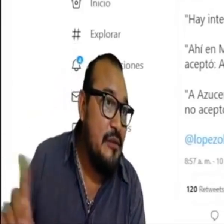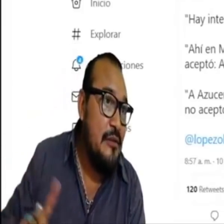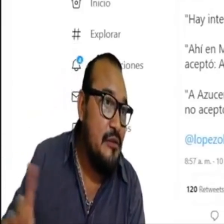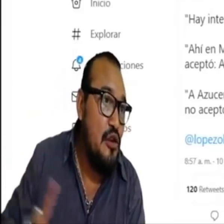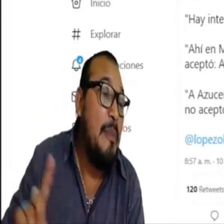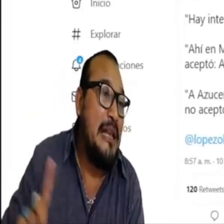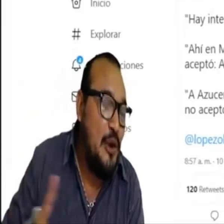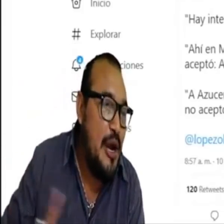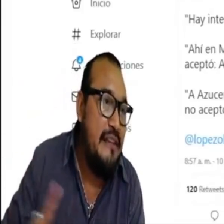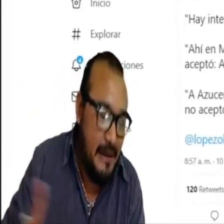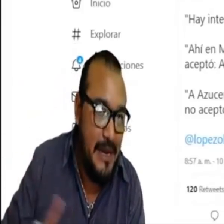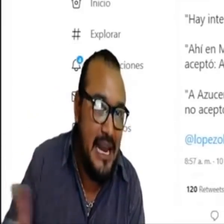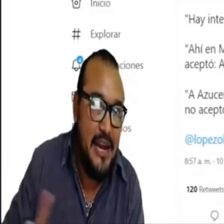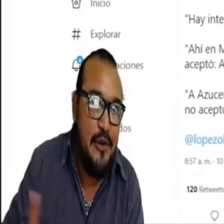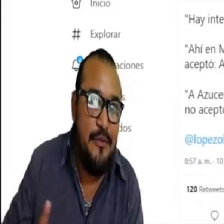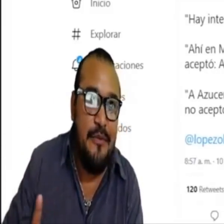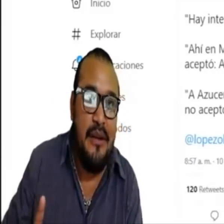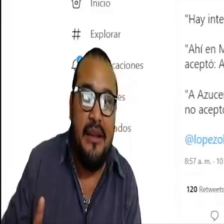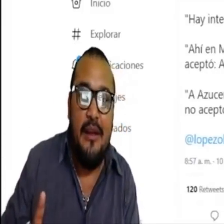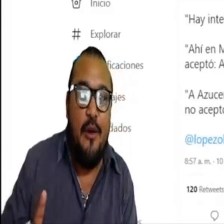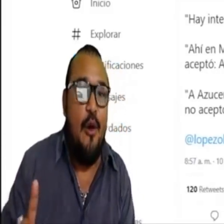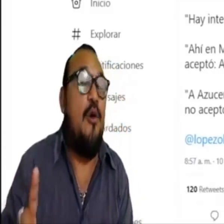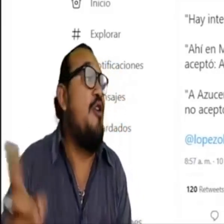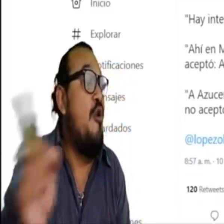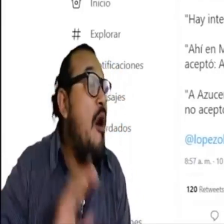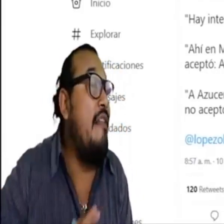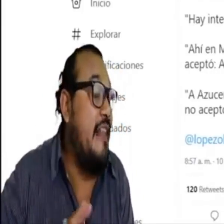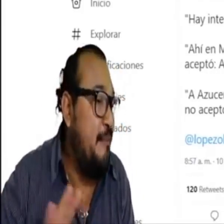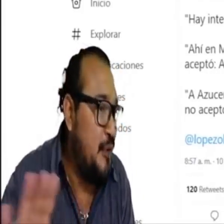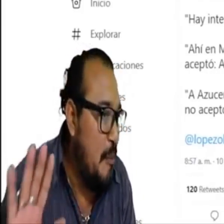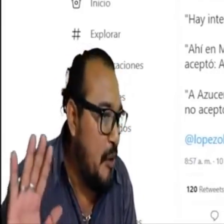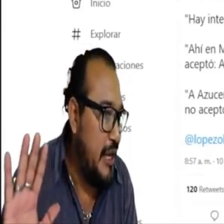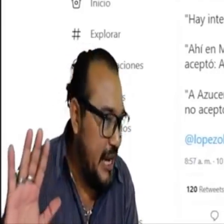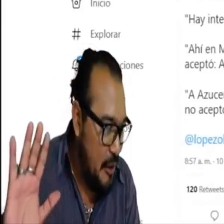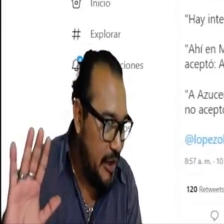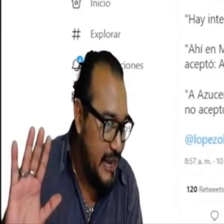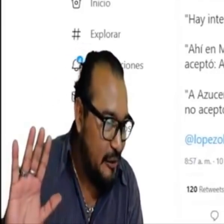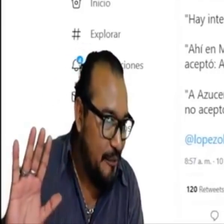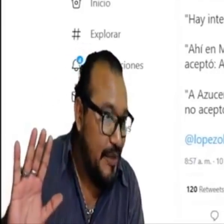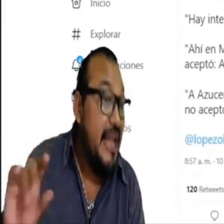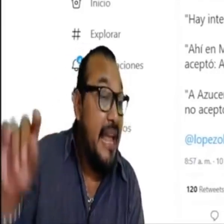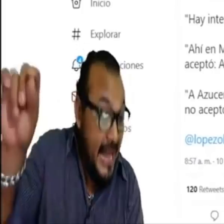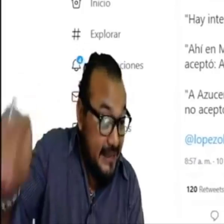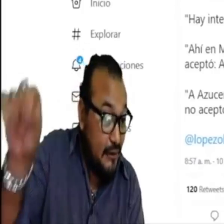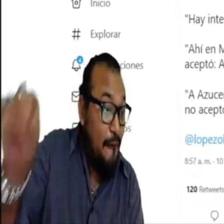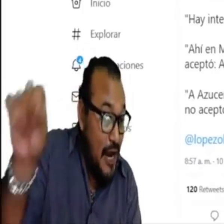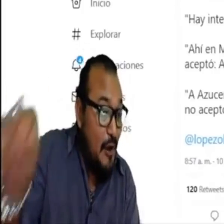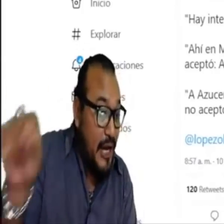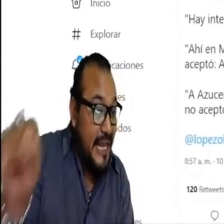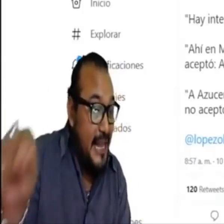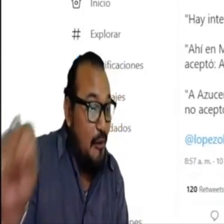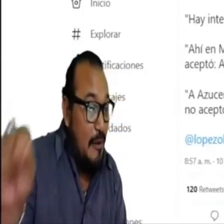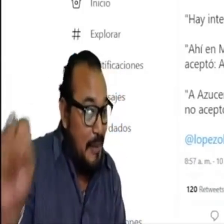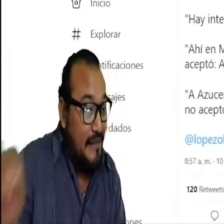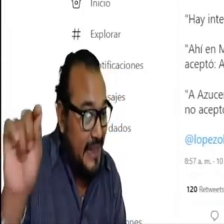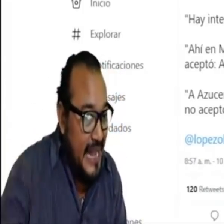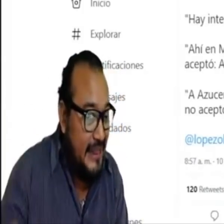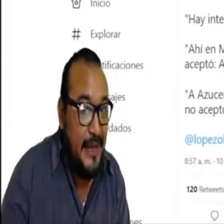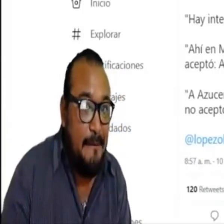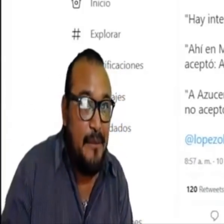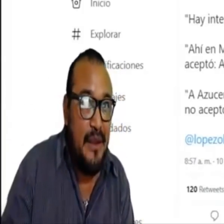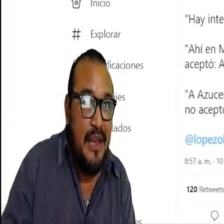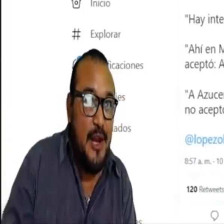sus patrones de milenio o no aceptó porque no quiso esto fue lo que dijo el